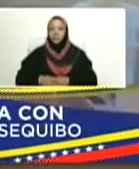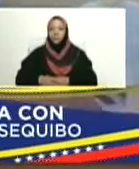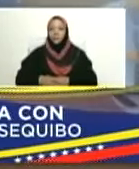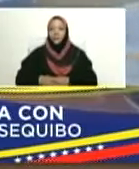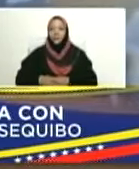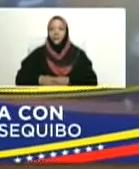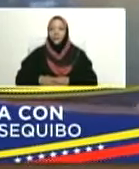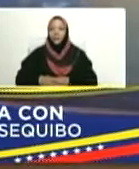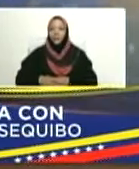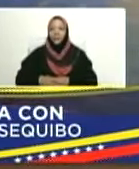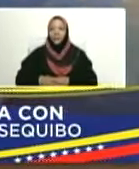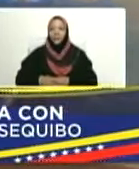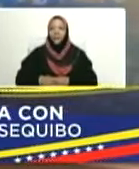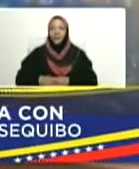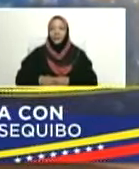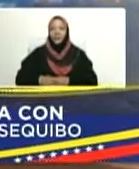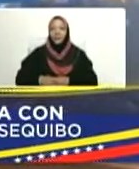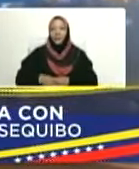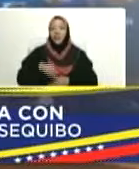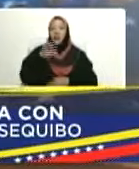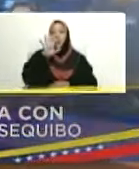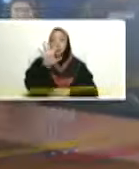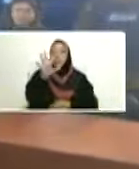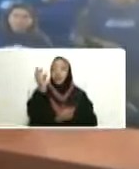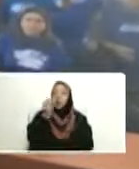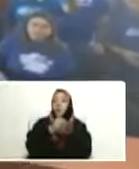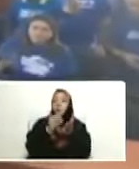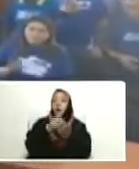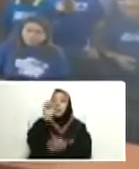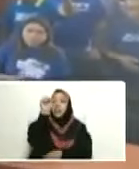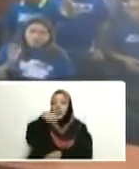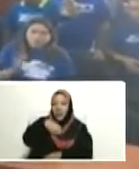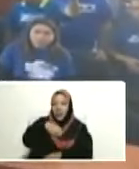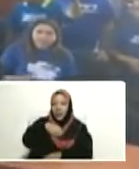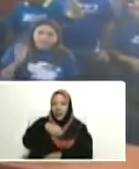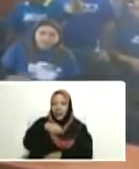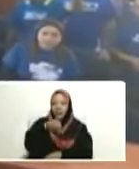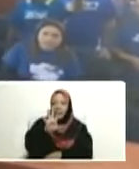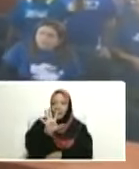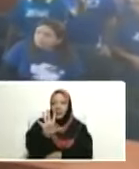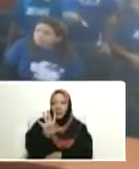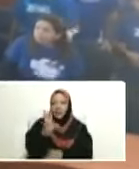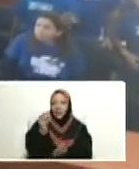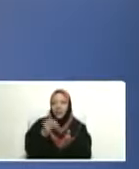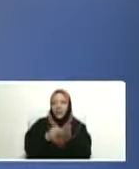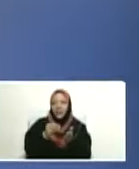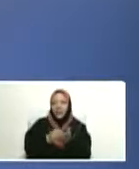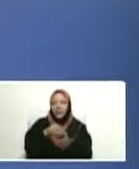Cinco veces sí, cinco veces sí, cinco veces sí.